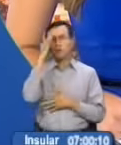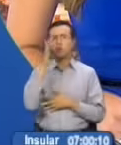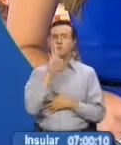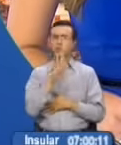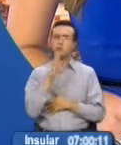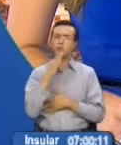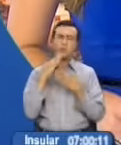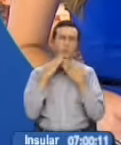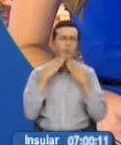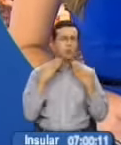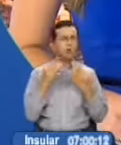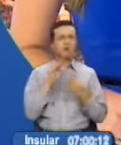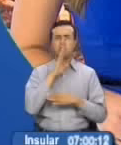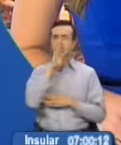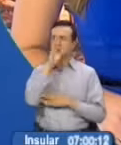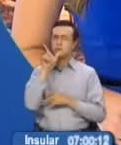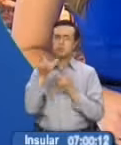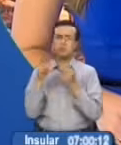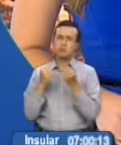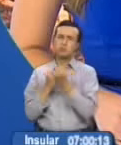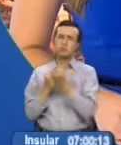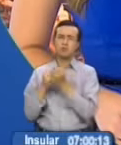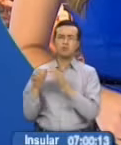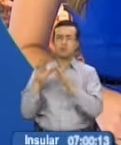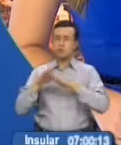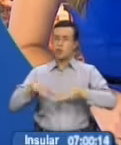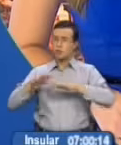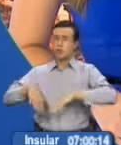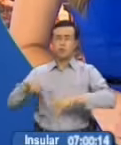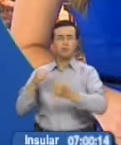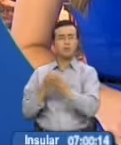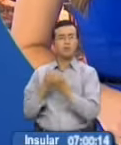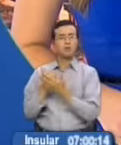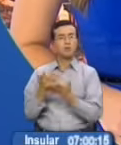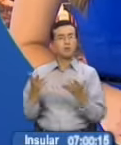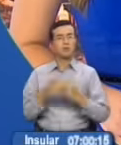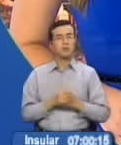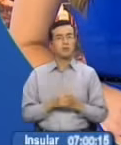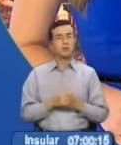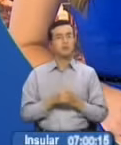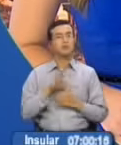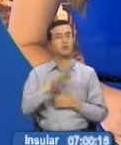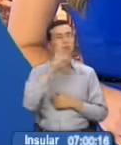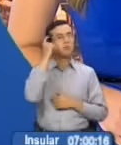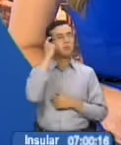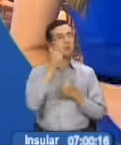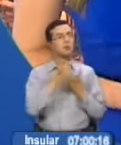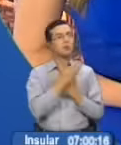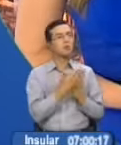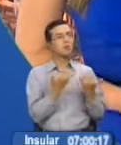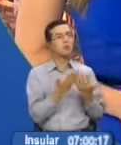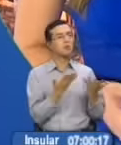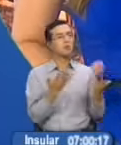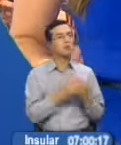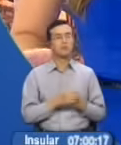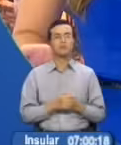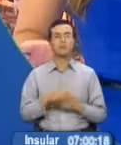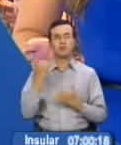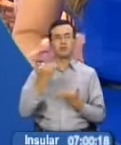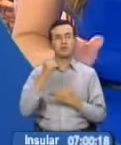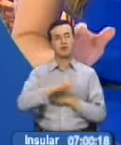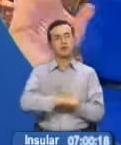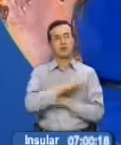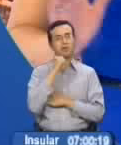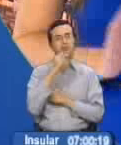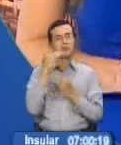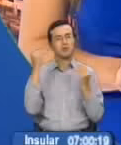gestos similares en favor de nuestros hermanos damnificados en Manabí. Vane, ¿cuál es tu pronóstico del día de hoy? Ganamos